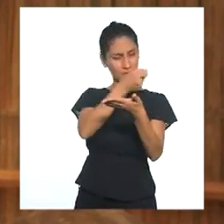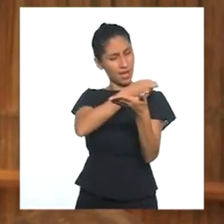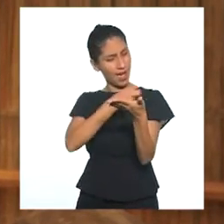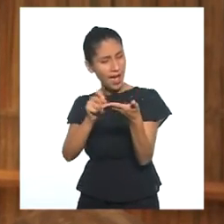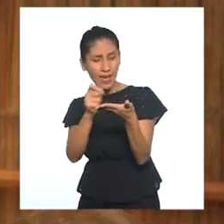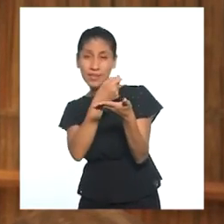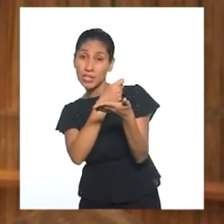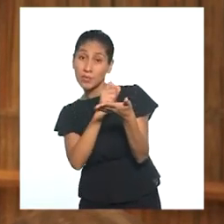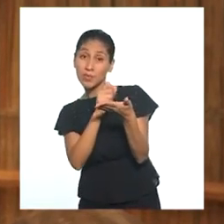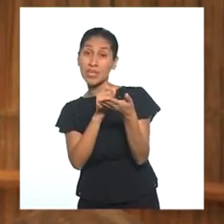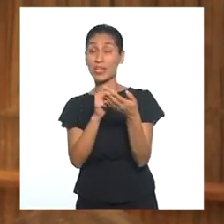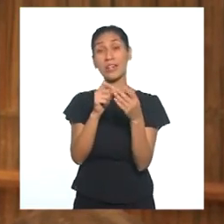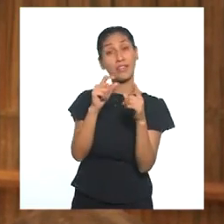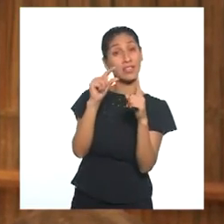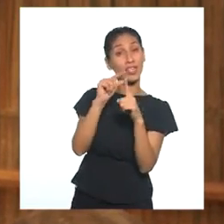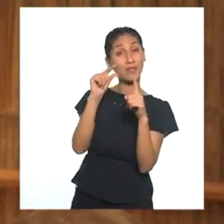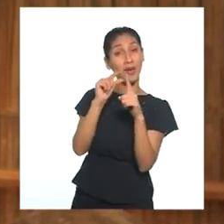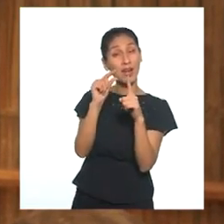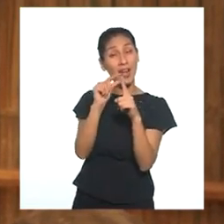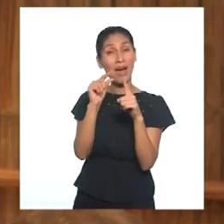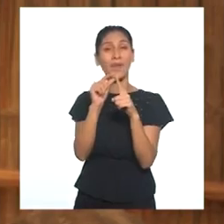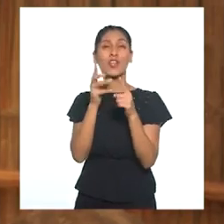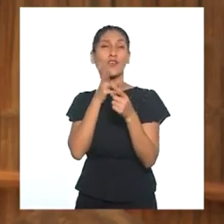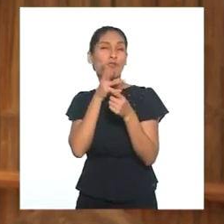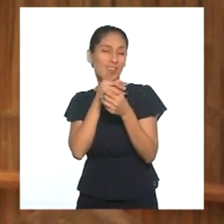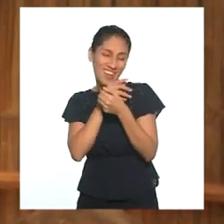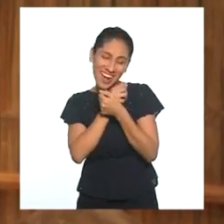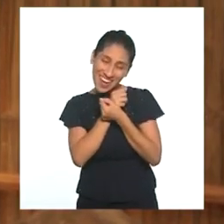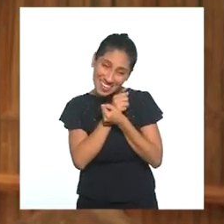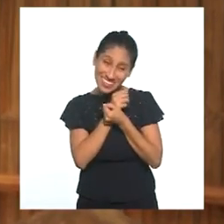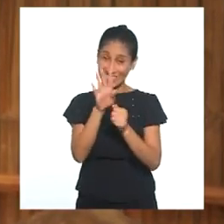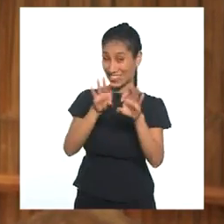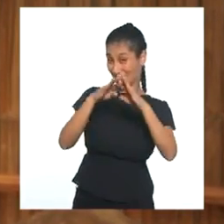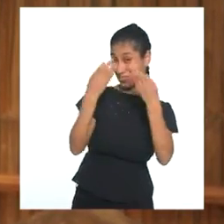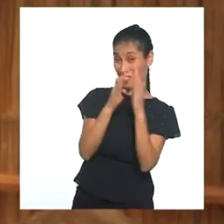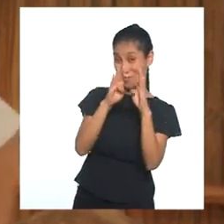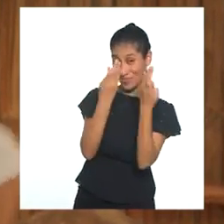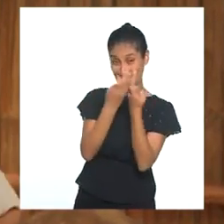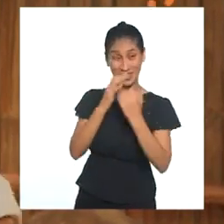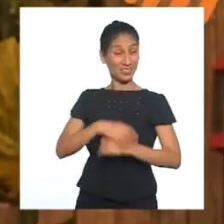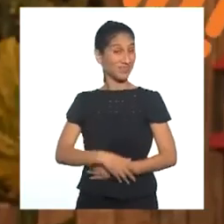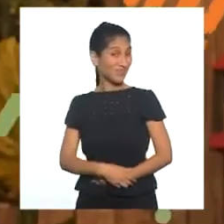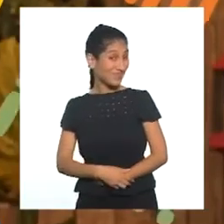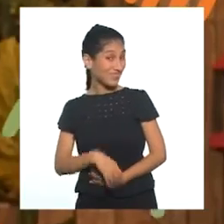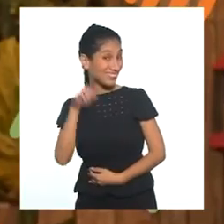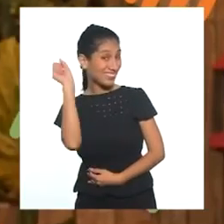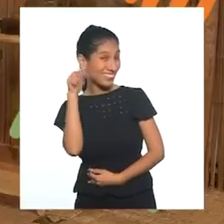escribir los diminutivos de los nombres de los integrantes de su familia.